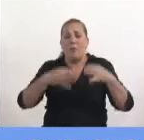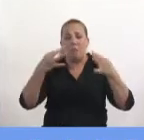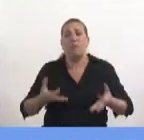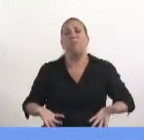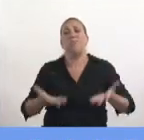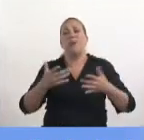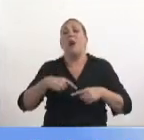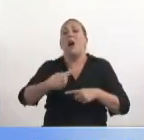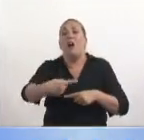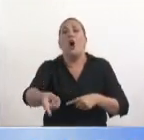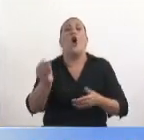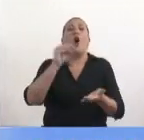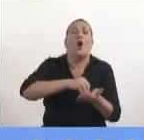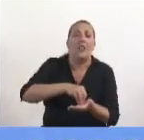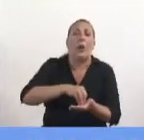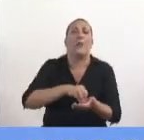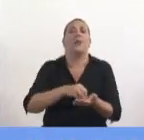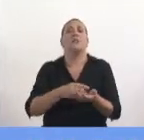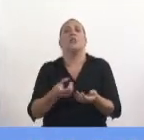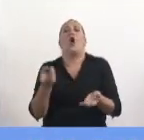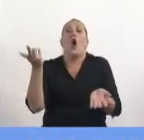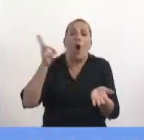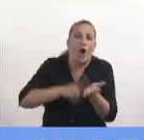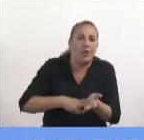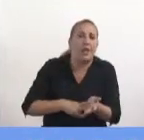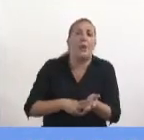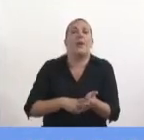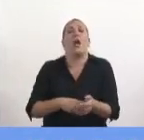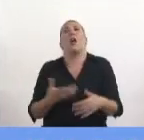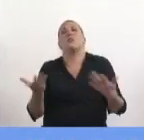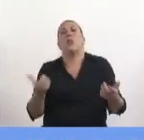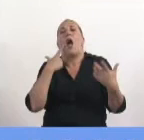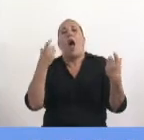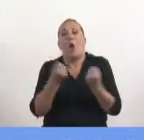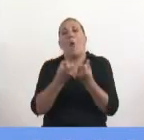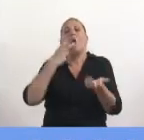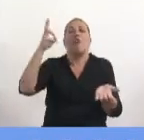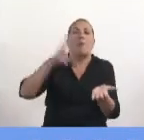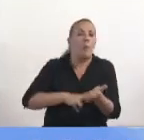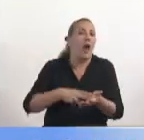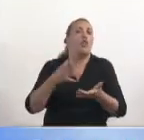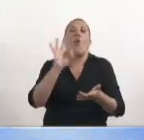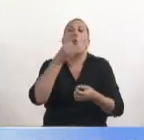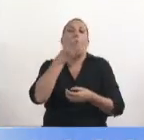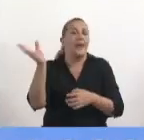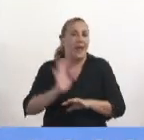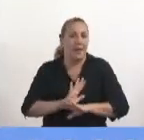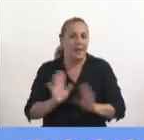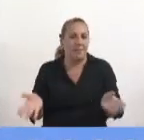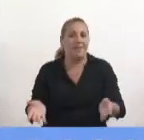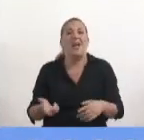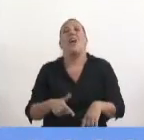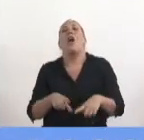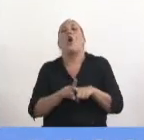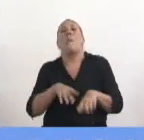discutiendo en los próximos tiempos más, una vez más, otra vez sopa, un consenso, pacto fiscal o lo que fuera. Nada para celebrar.